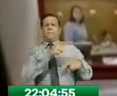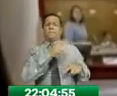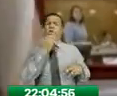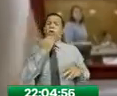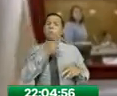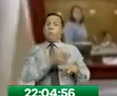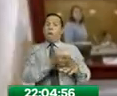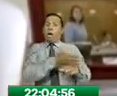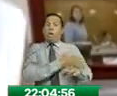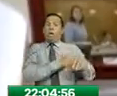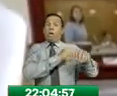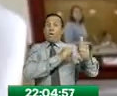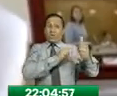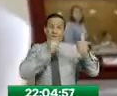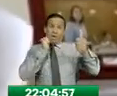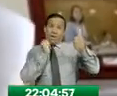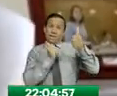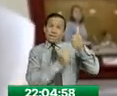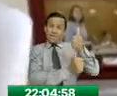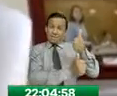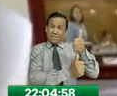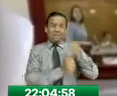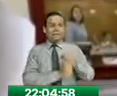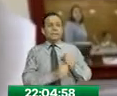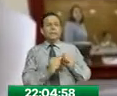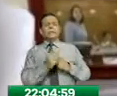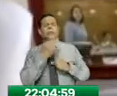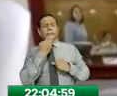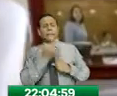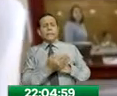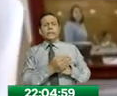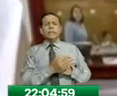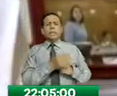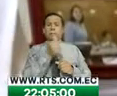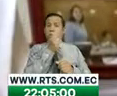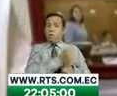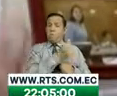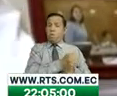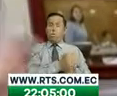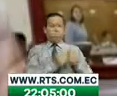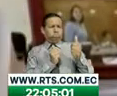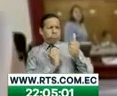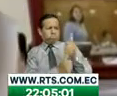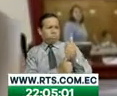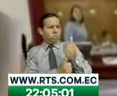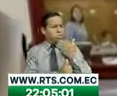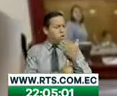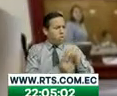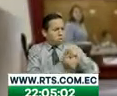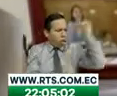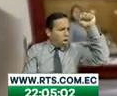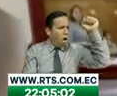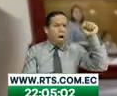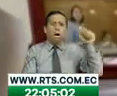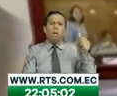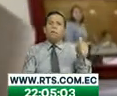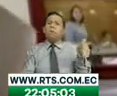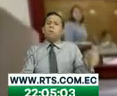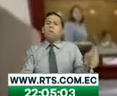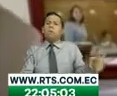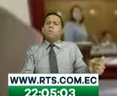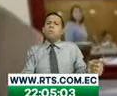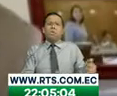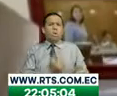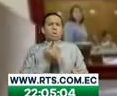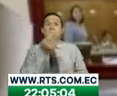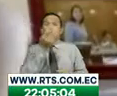asesor legislativo del asambleísta Mendoza se lo encontró con las manos en la masa, pues se lo encontró con sumas